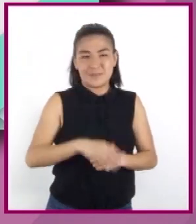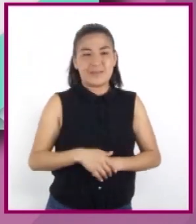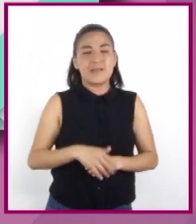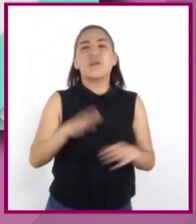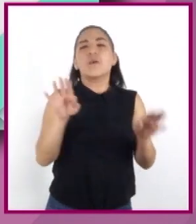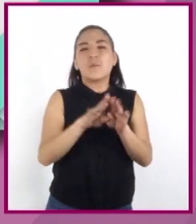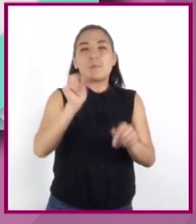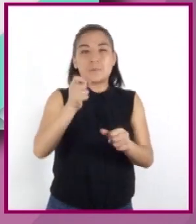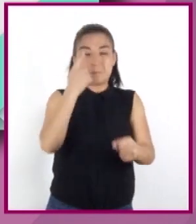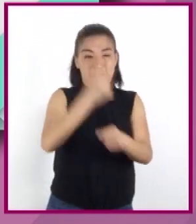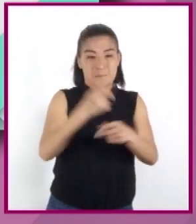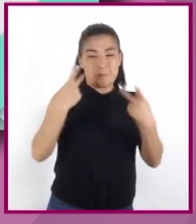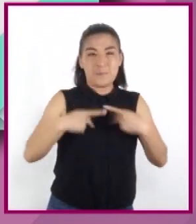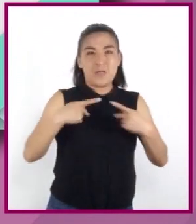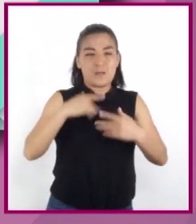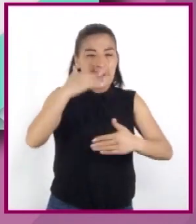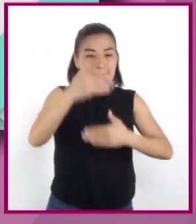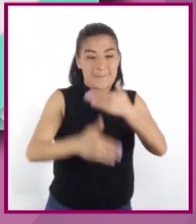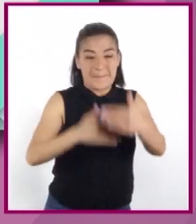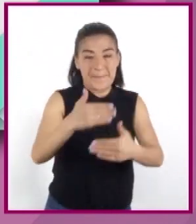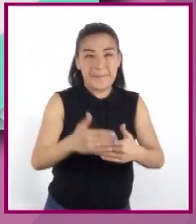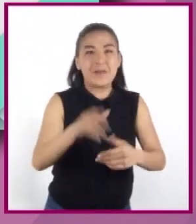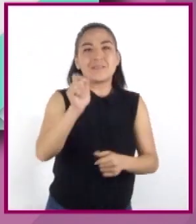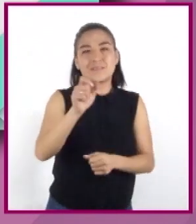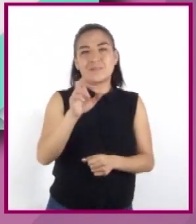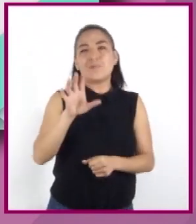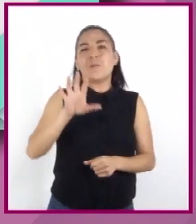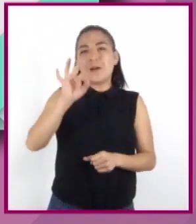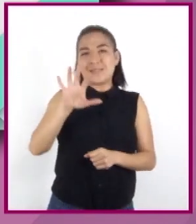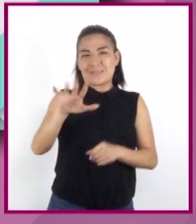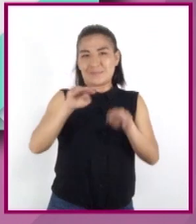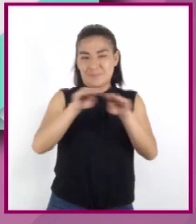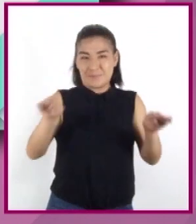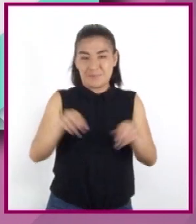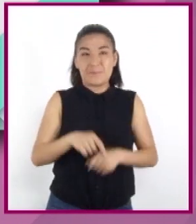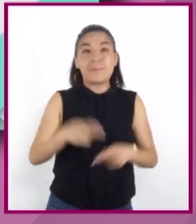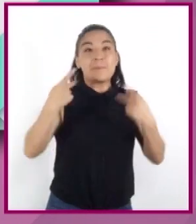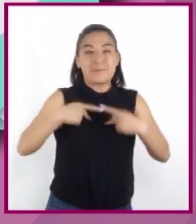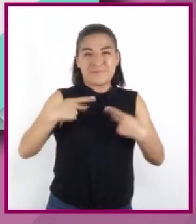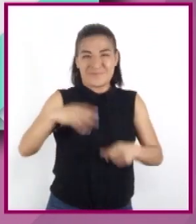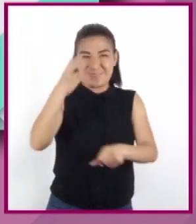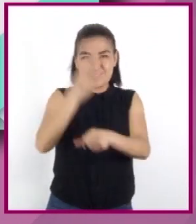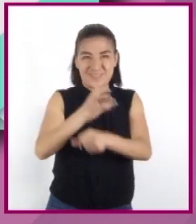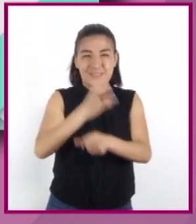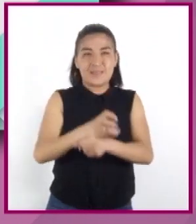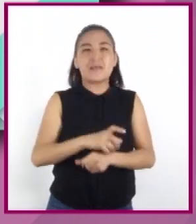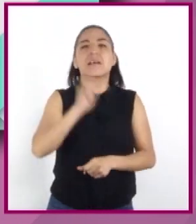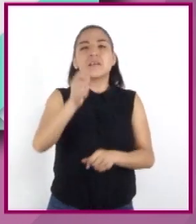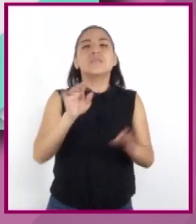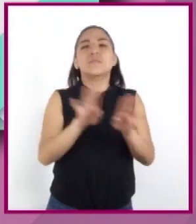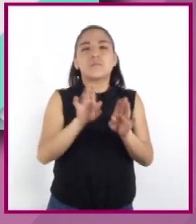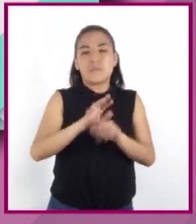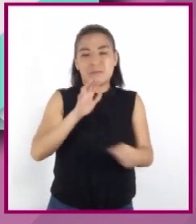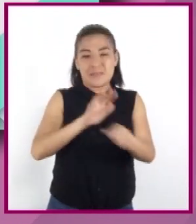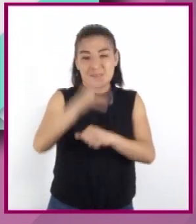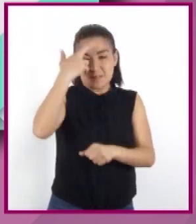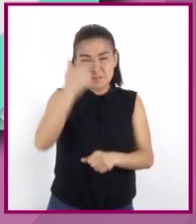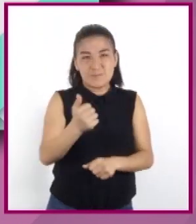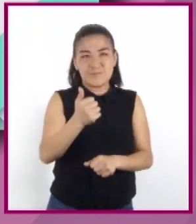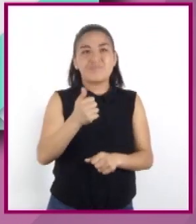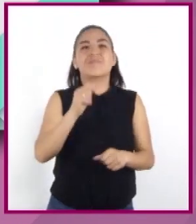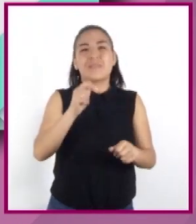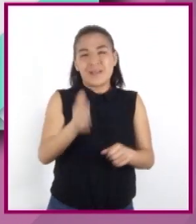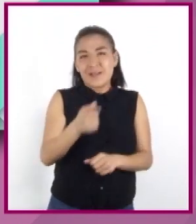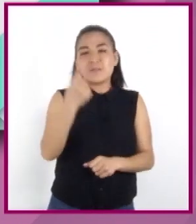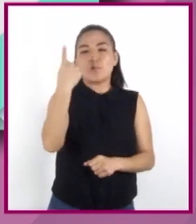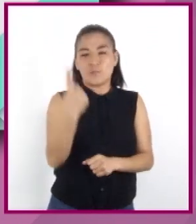primera persona avanza 45 metros. Para la persona 3, su razón de cambio es de 1 y el tiempo a